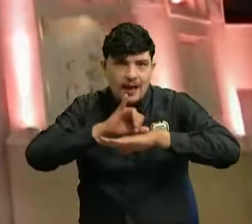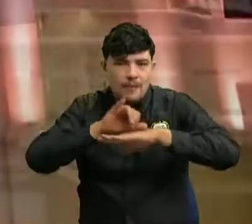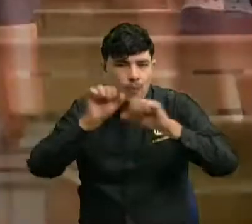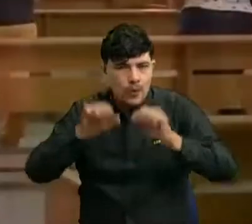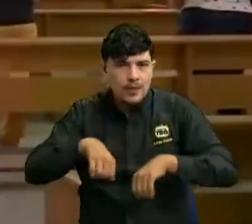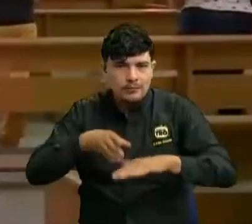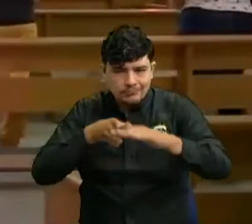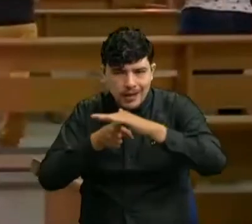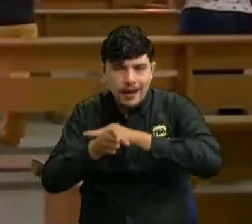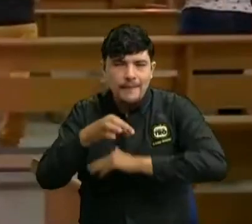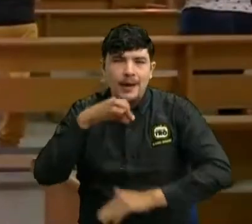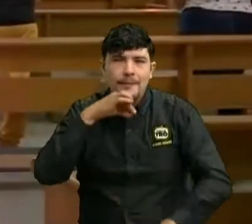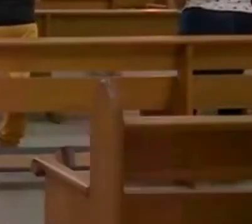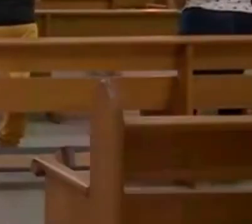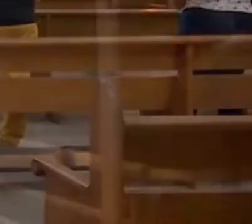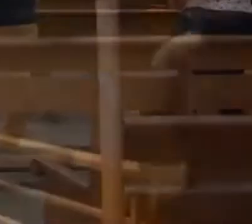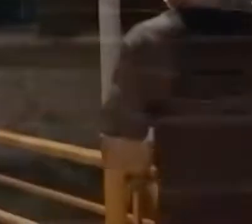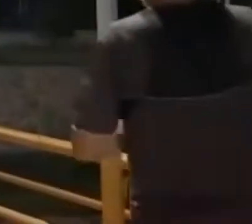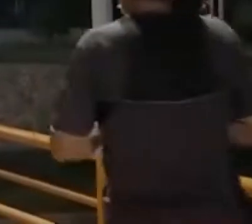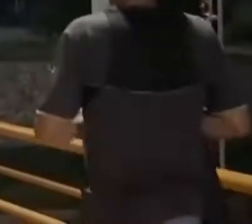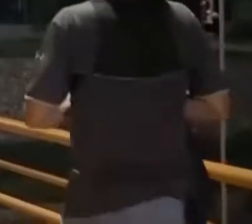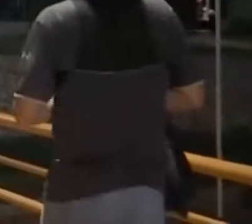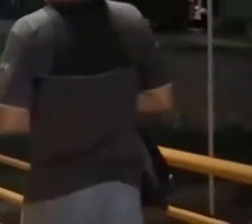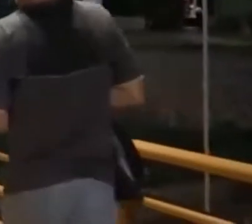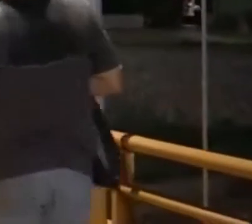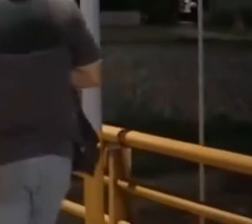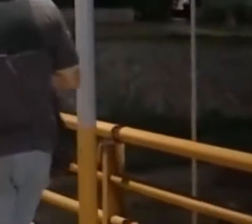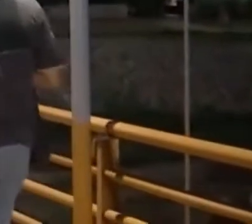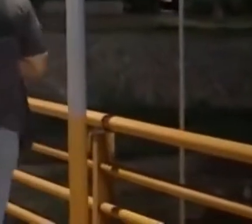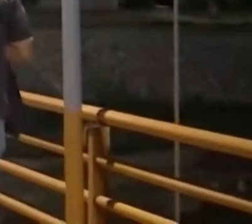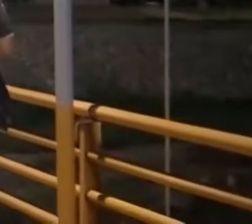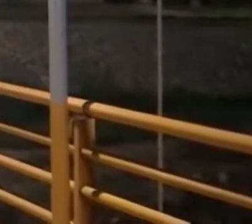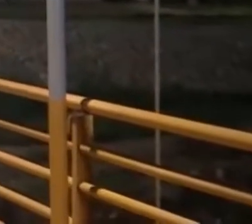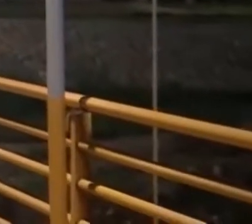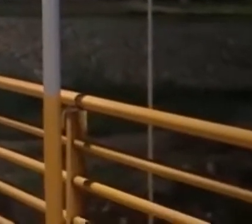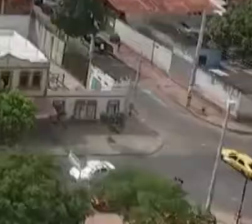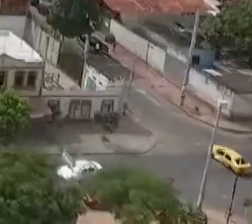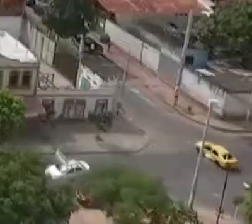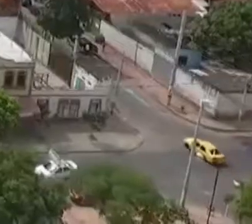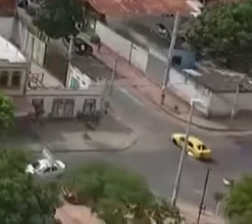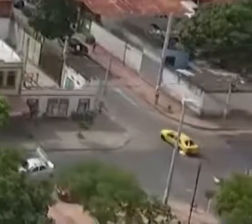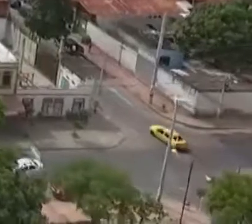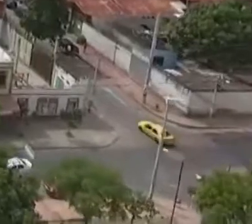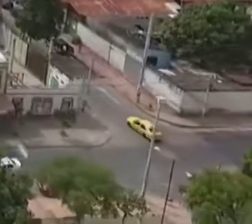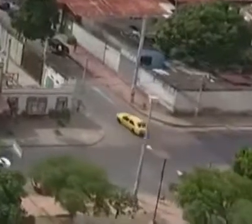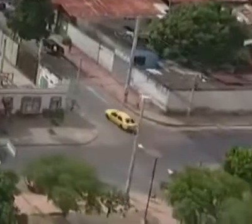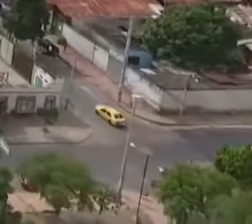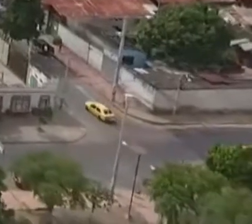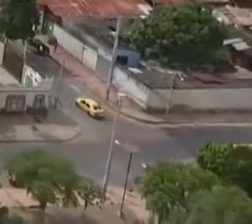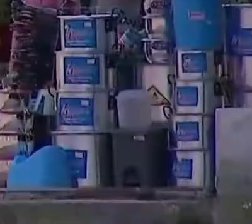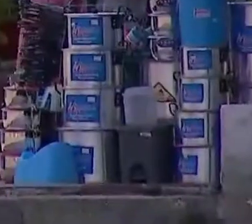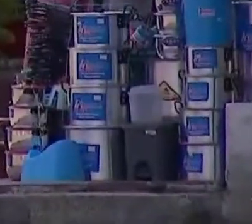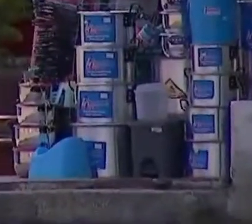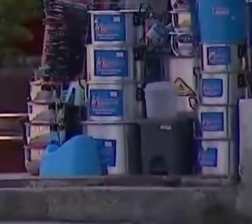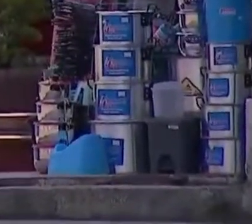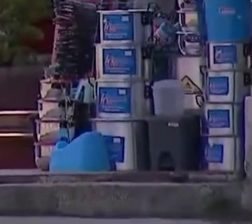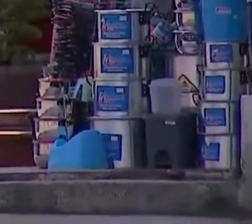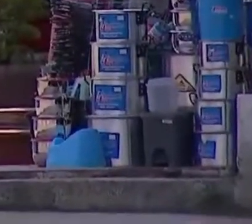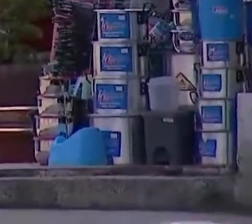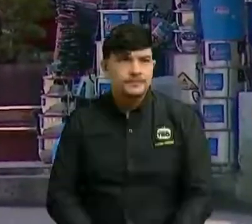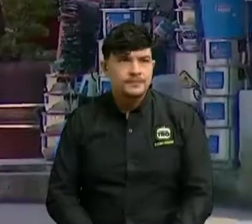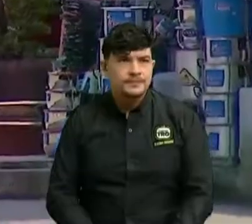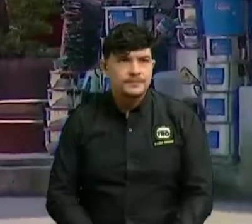histórico y cultural, atrae la mirada de propios y extraños que observan a lo lejos esta majestuosa joya arquitectónica.